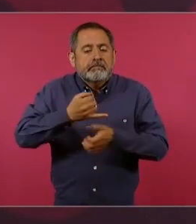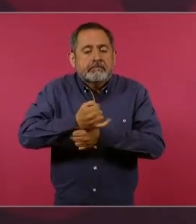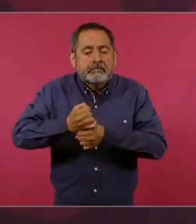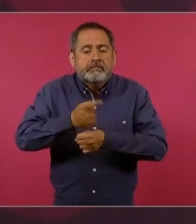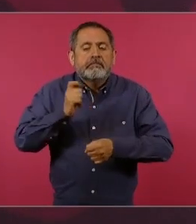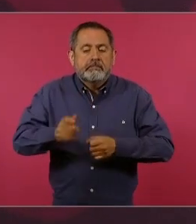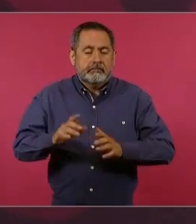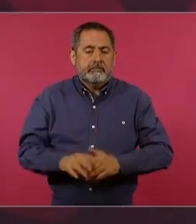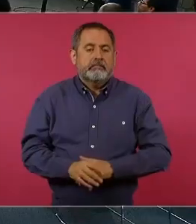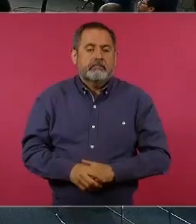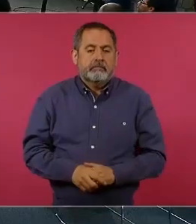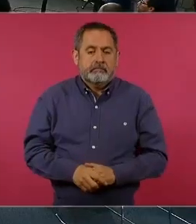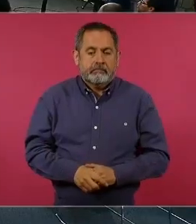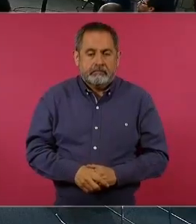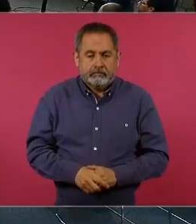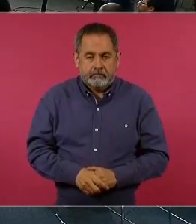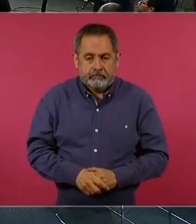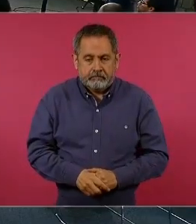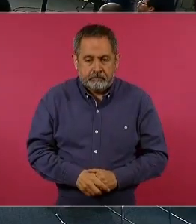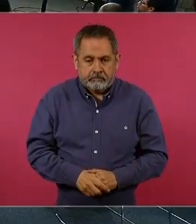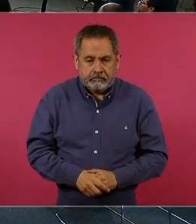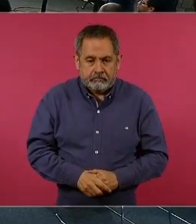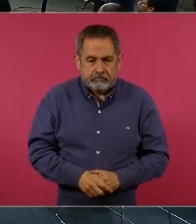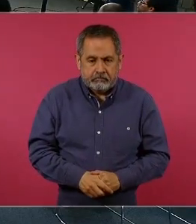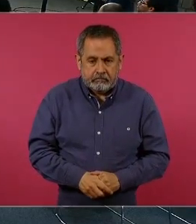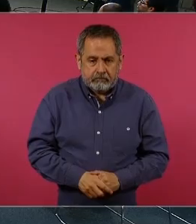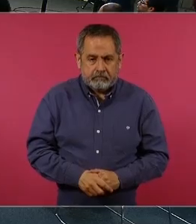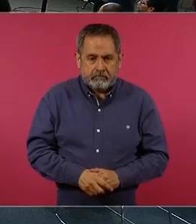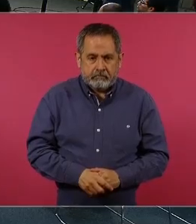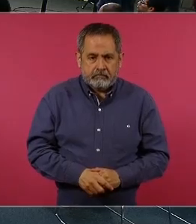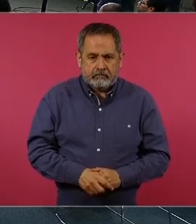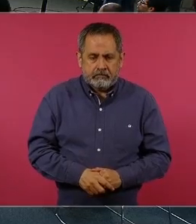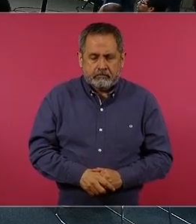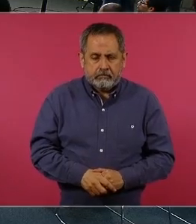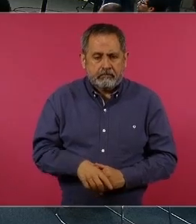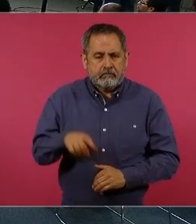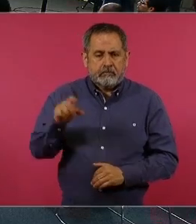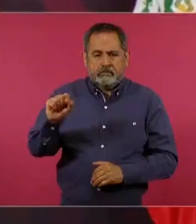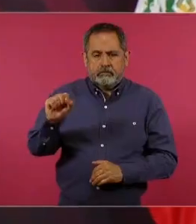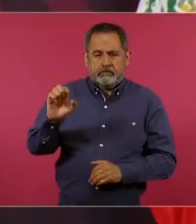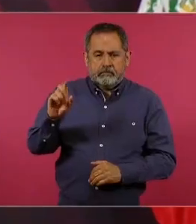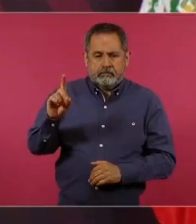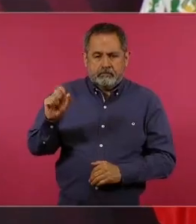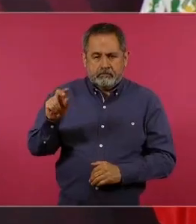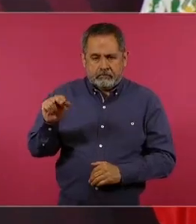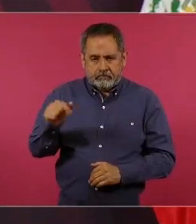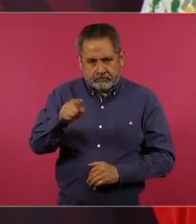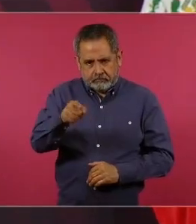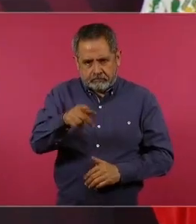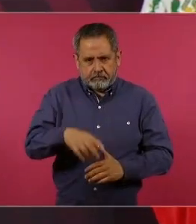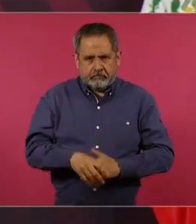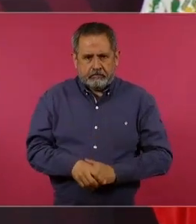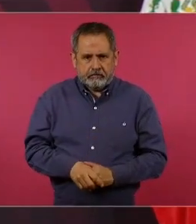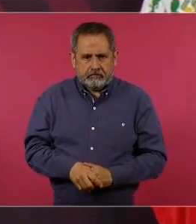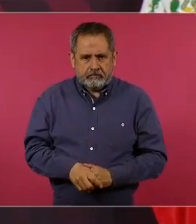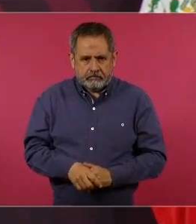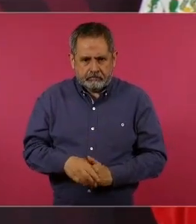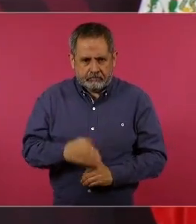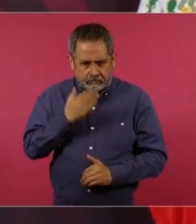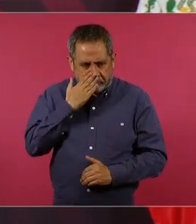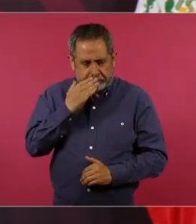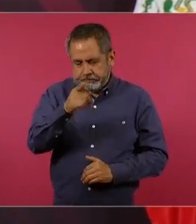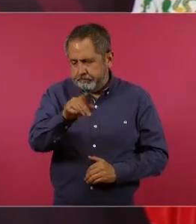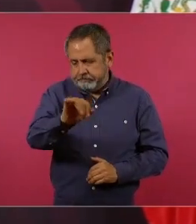¿Mande? ¿Qué autoridad los tiene bajo su custodia? La Secretaría de la Defensa. En lo que sigue la Defensa.